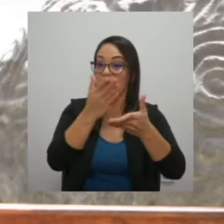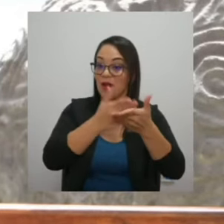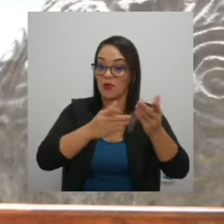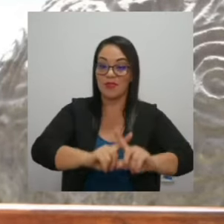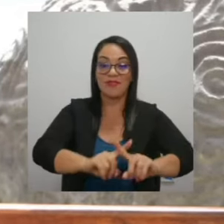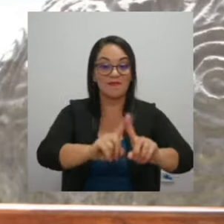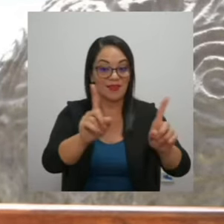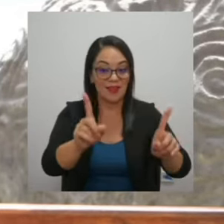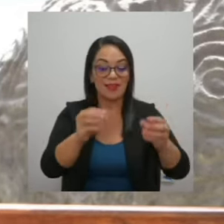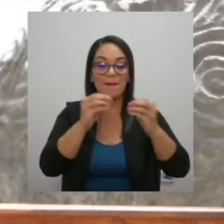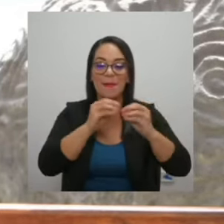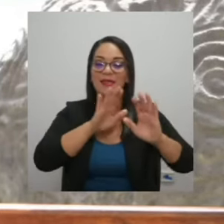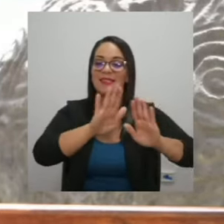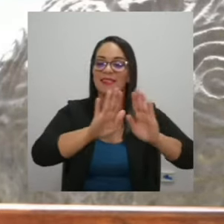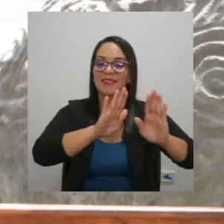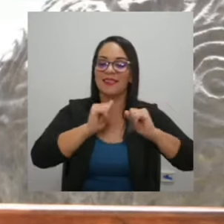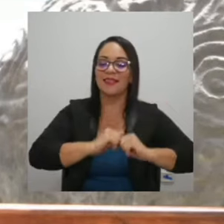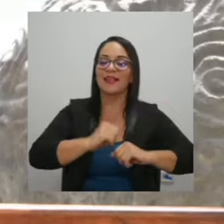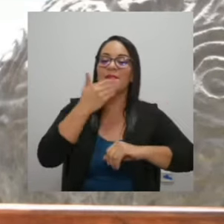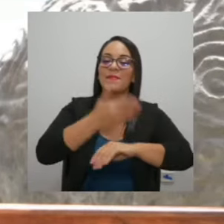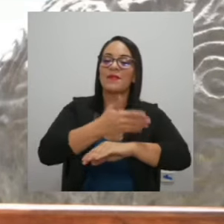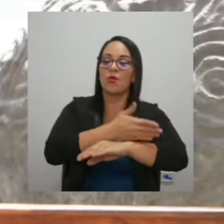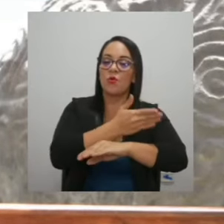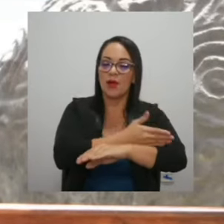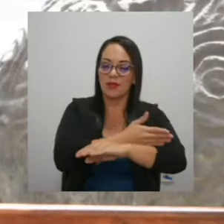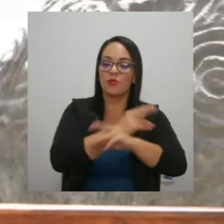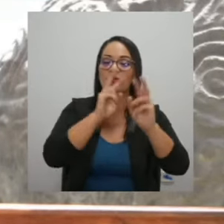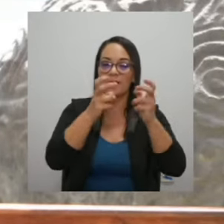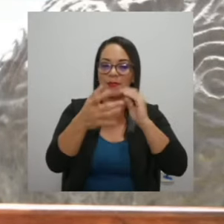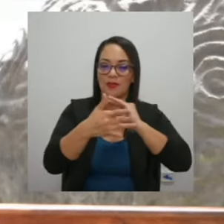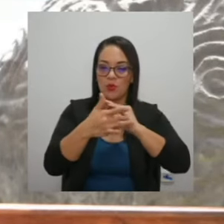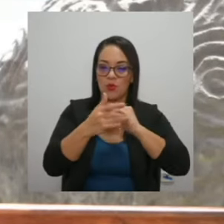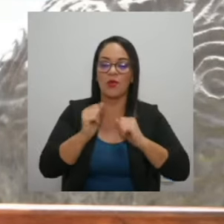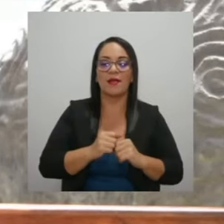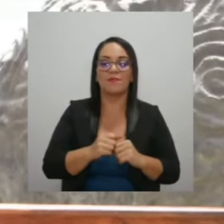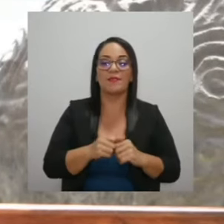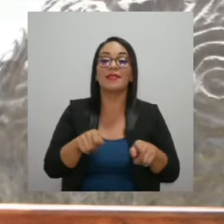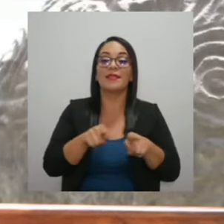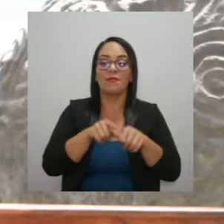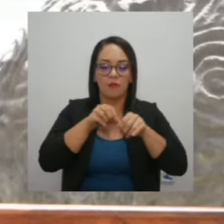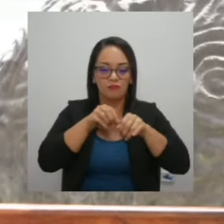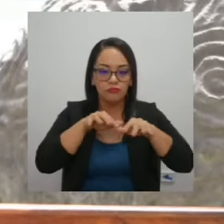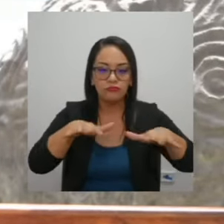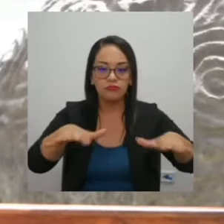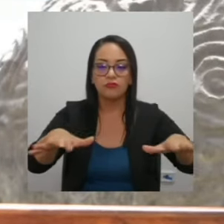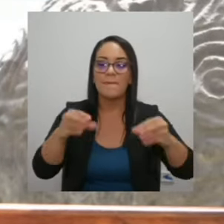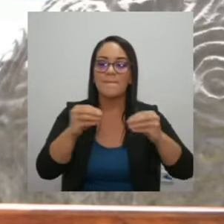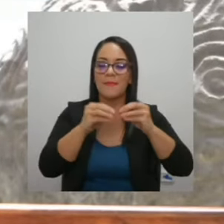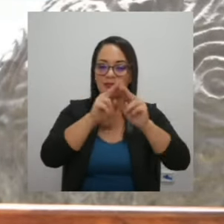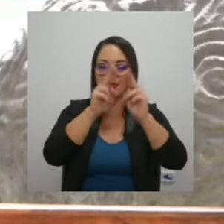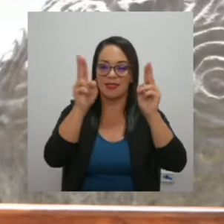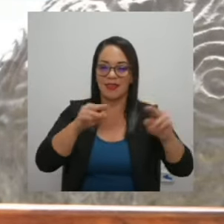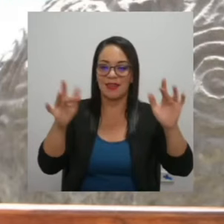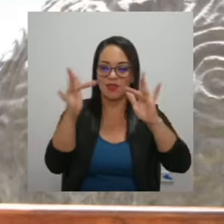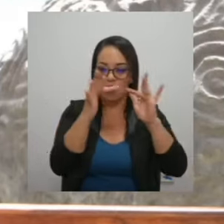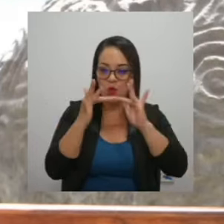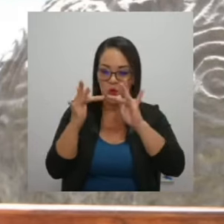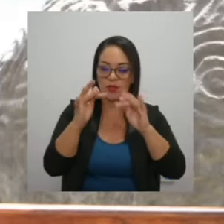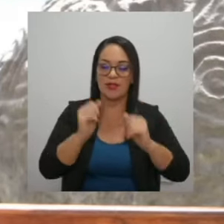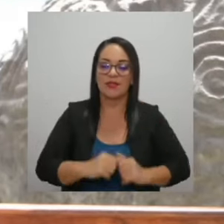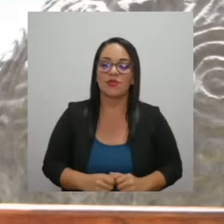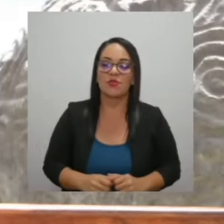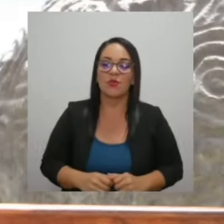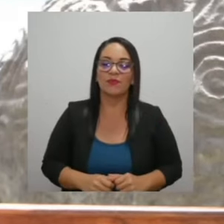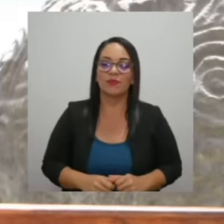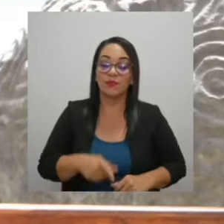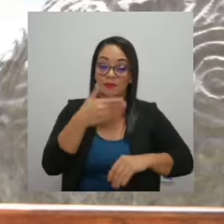Estamos mejorando la formación tecnológica y expandiendo la conectividad a internet. Esto va